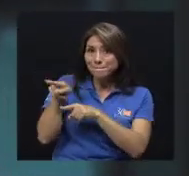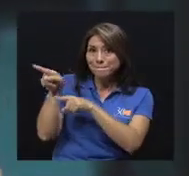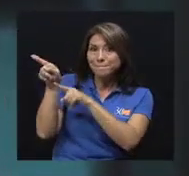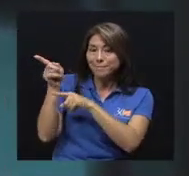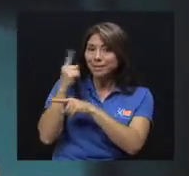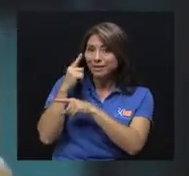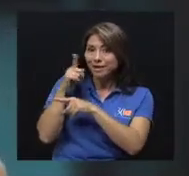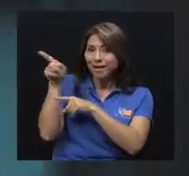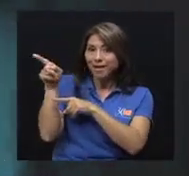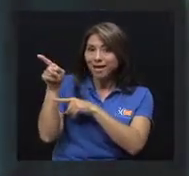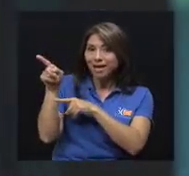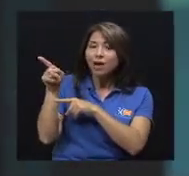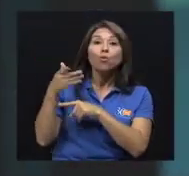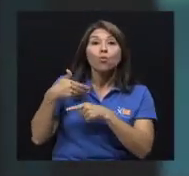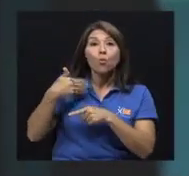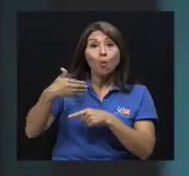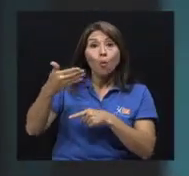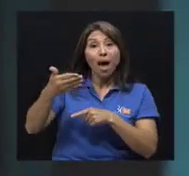la ven ustedes, ¿okay?